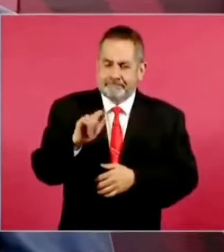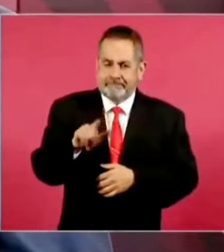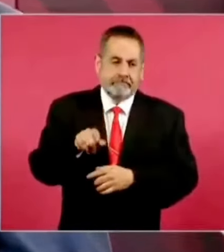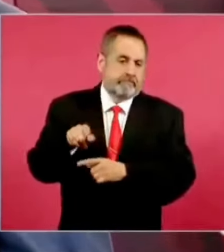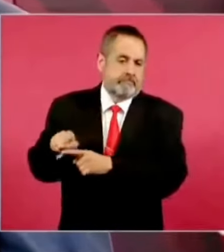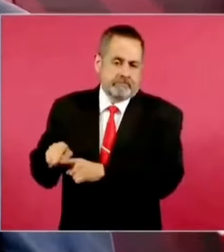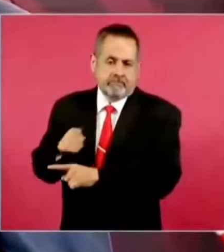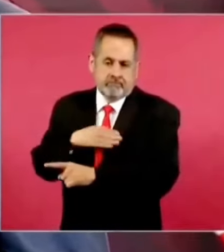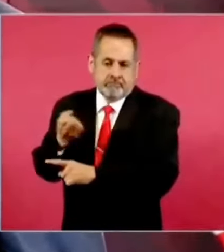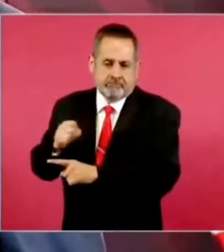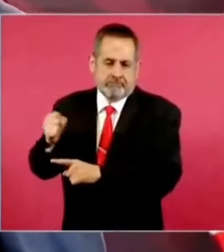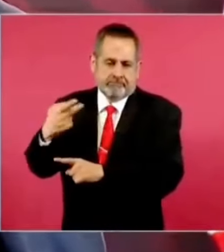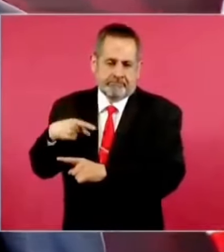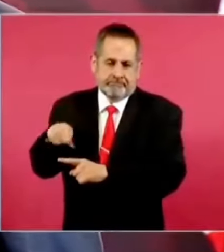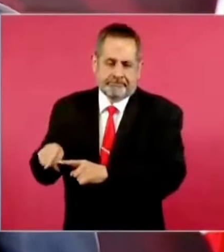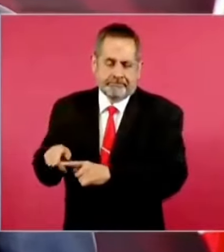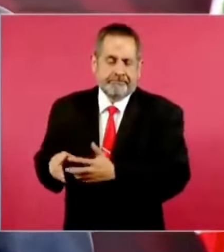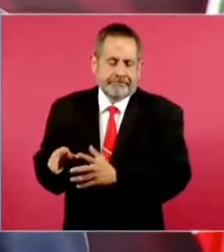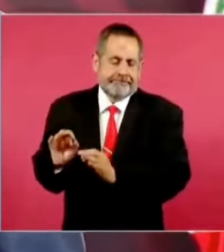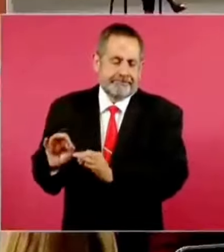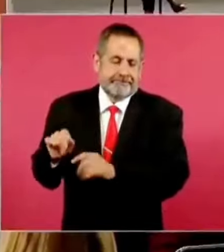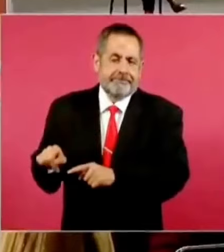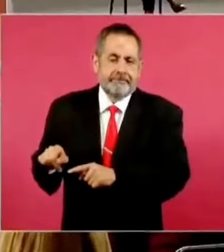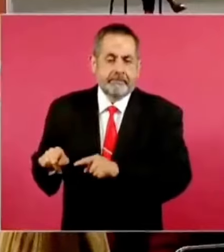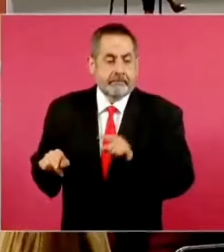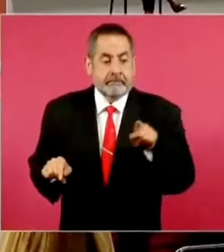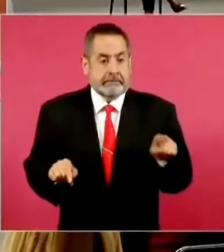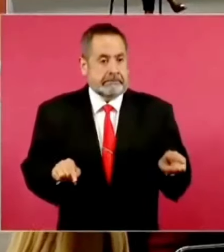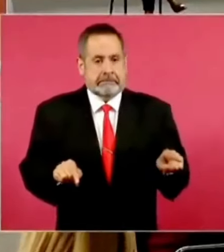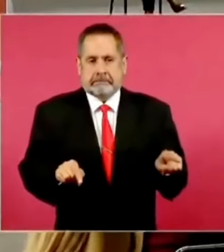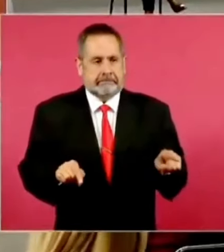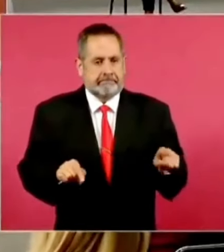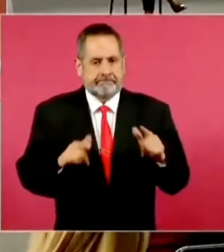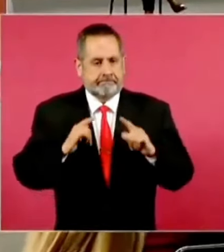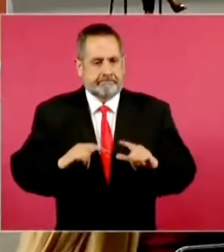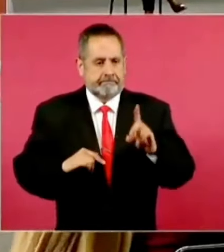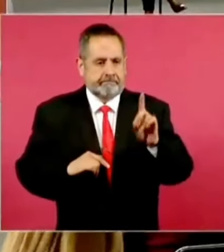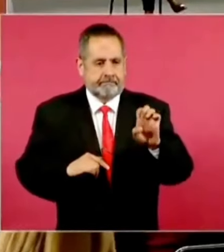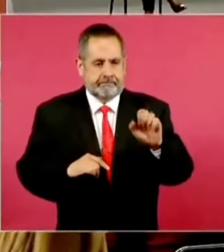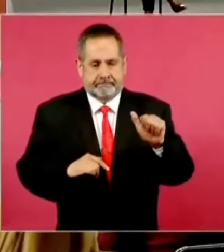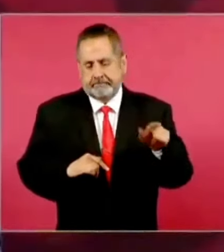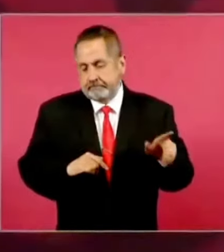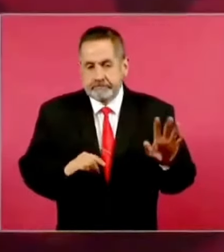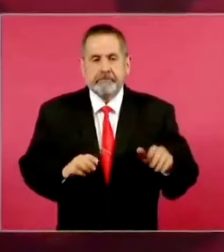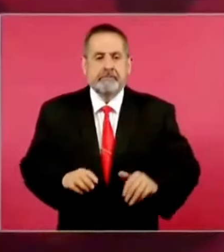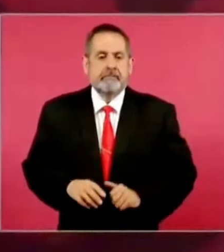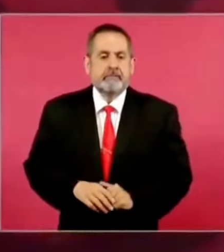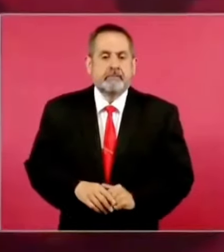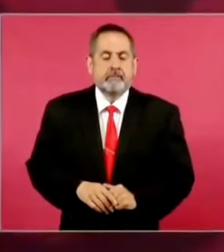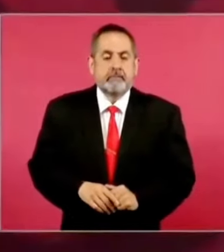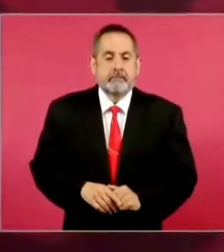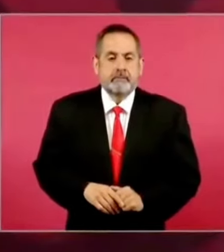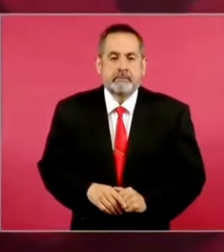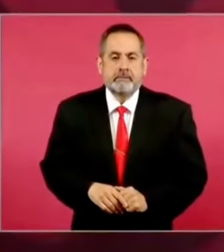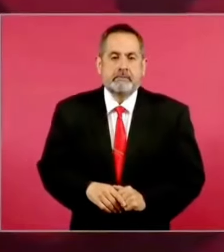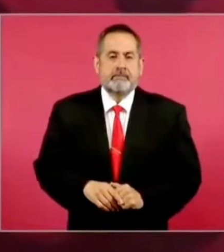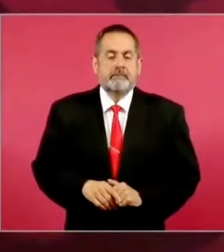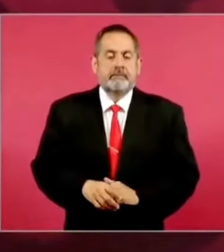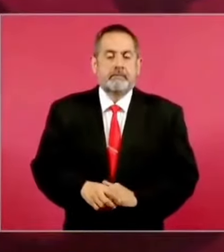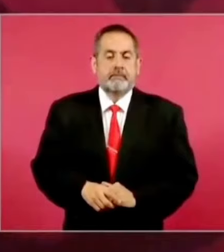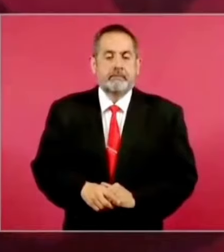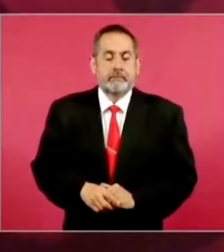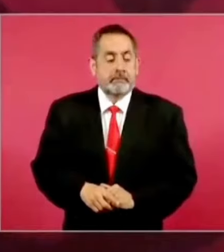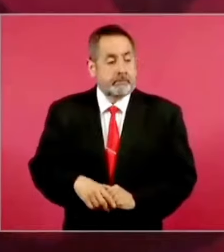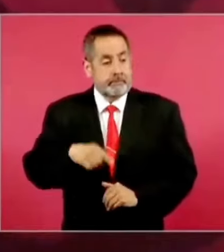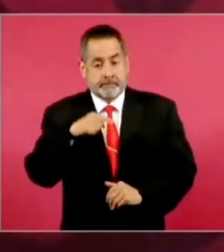periodista que seguramente era familiar este